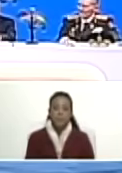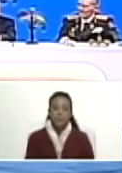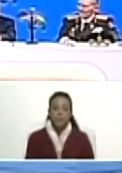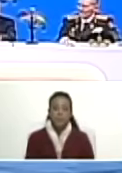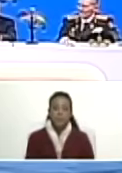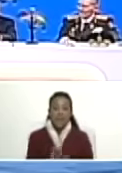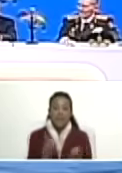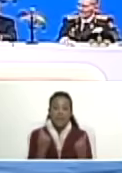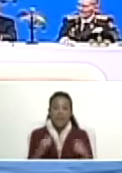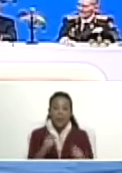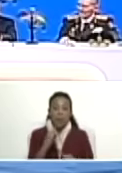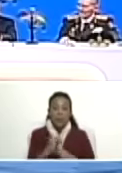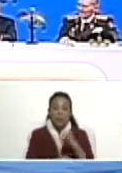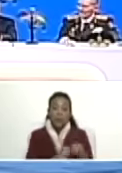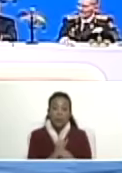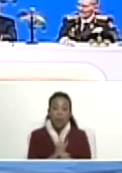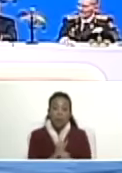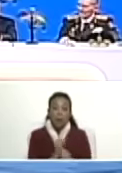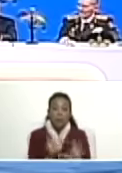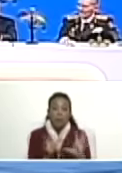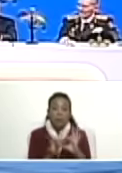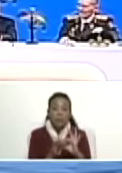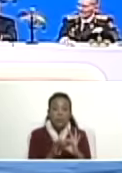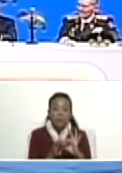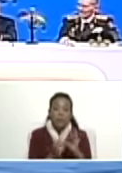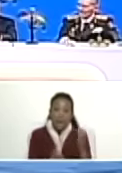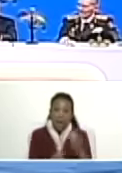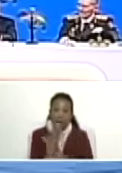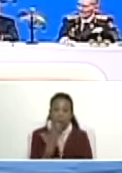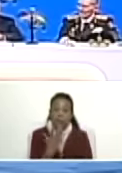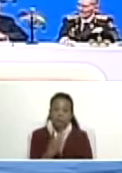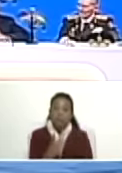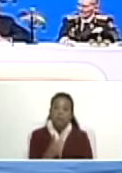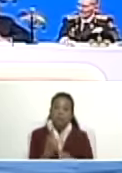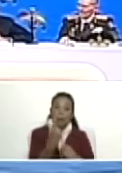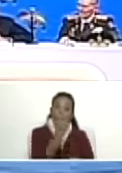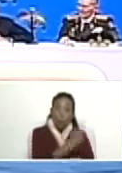Este tratado internacional vinculante, obligante,